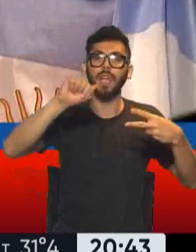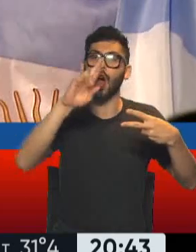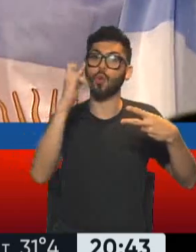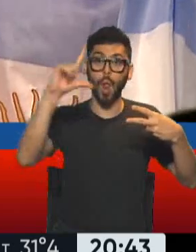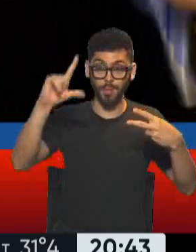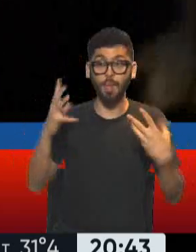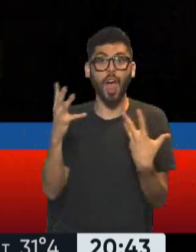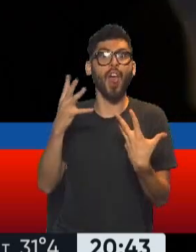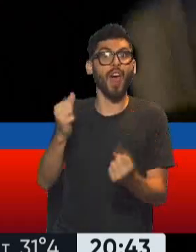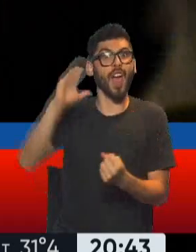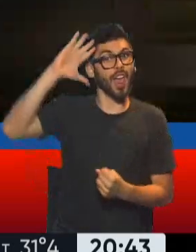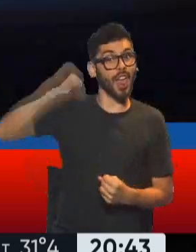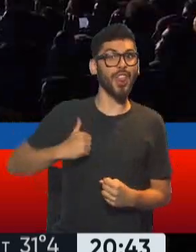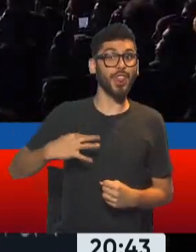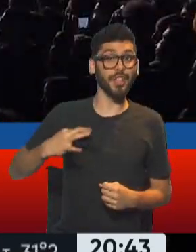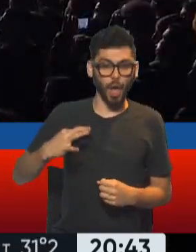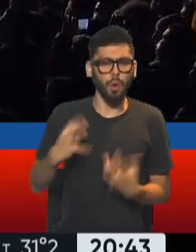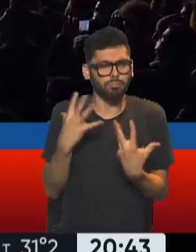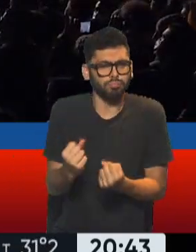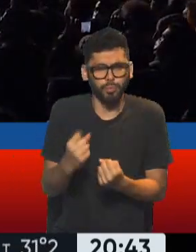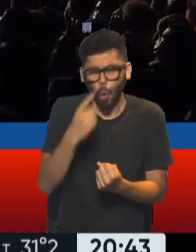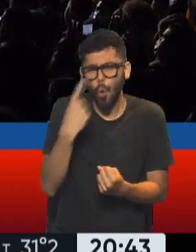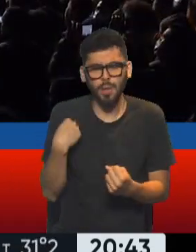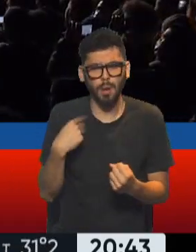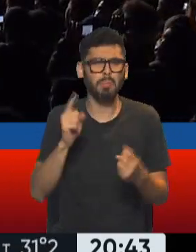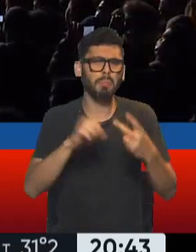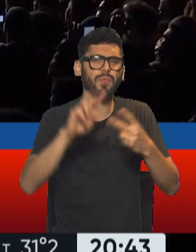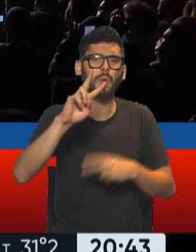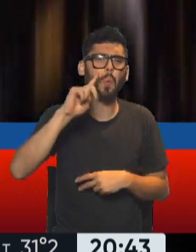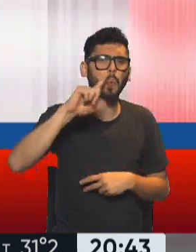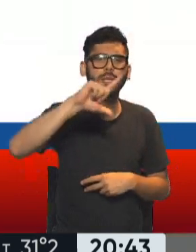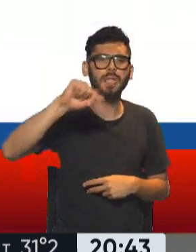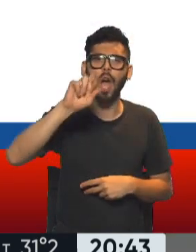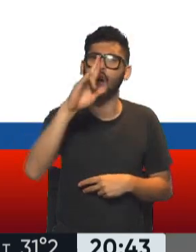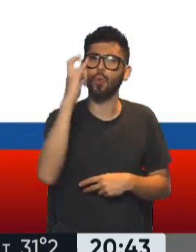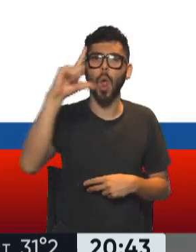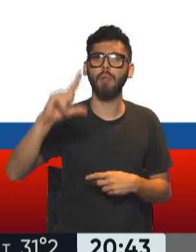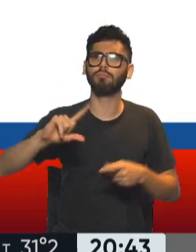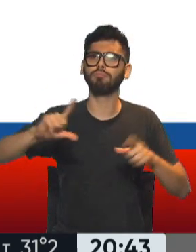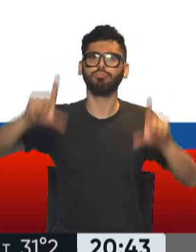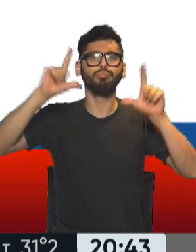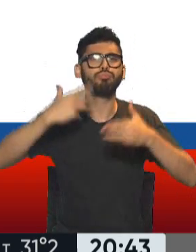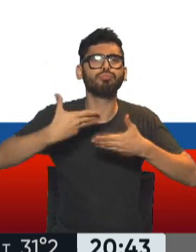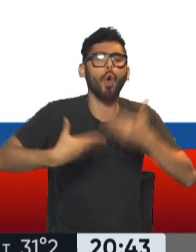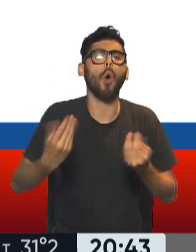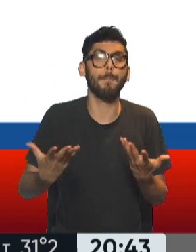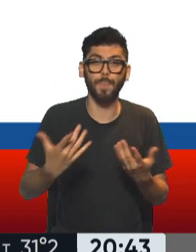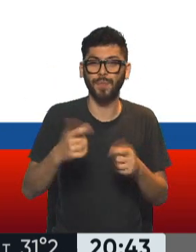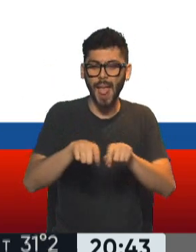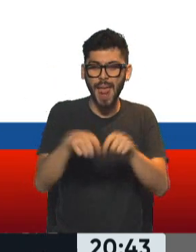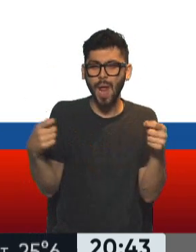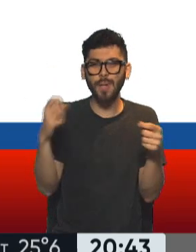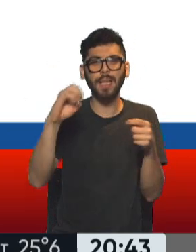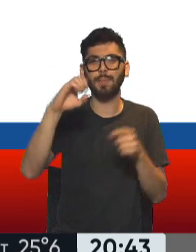la última dictadura cívico-militar cómo construyó villarruel su carrera pública en un perfil publicado en la última revista